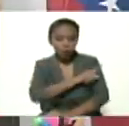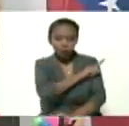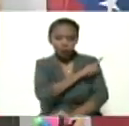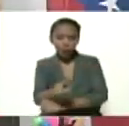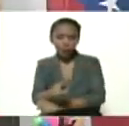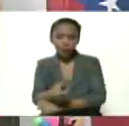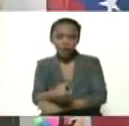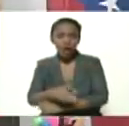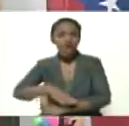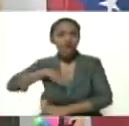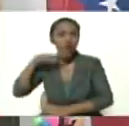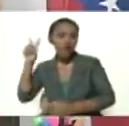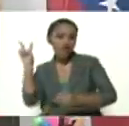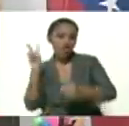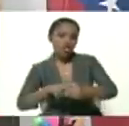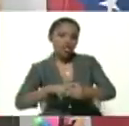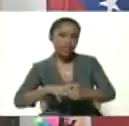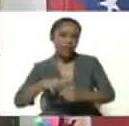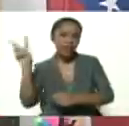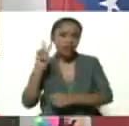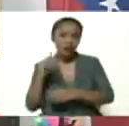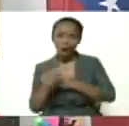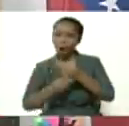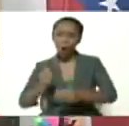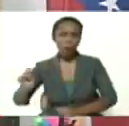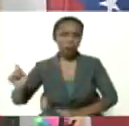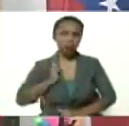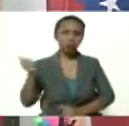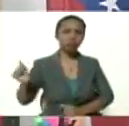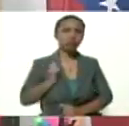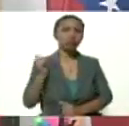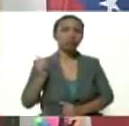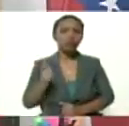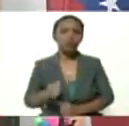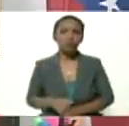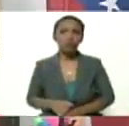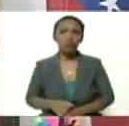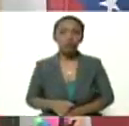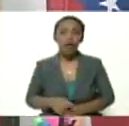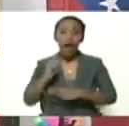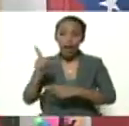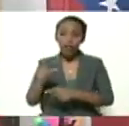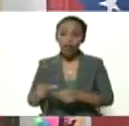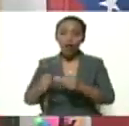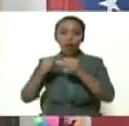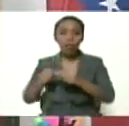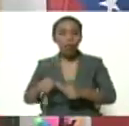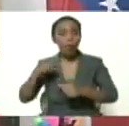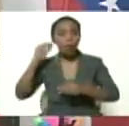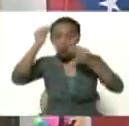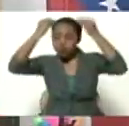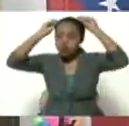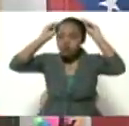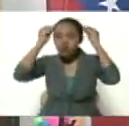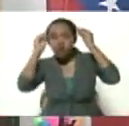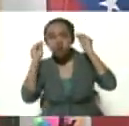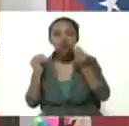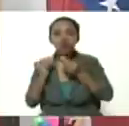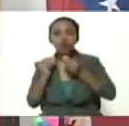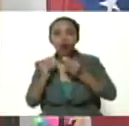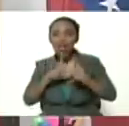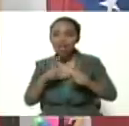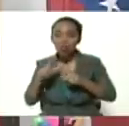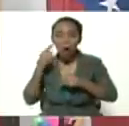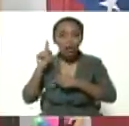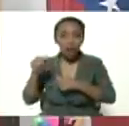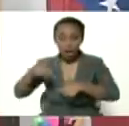de llenar de violencia a Venezuela, como sea, se van a quedar con los crepos hechos. Porque en Venezuela,